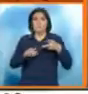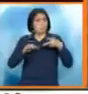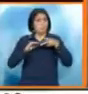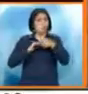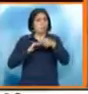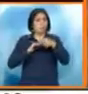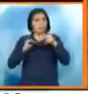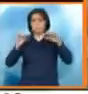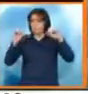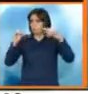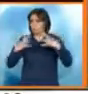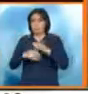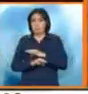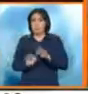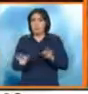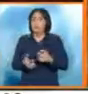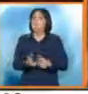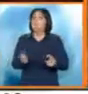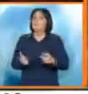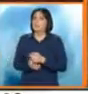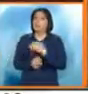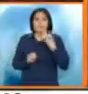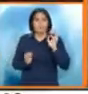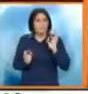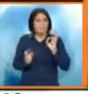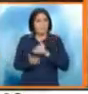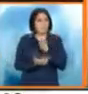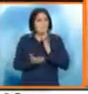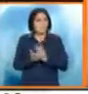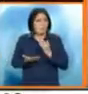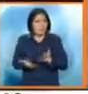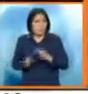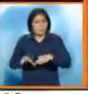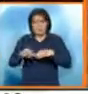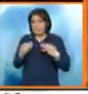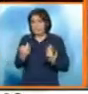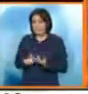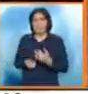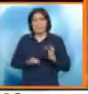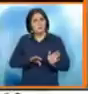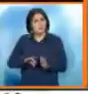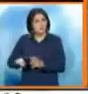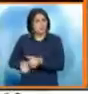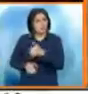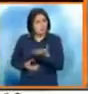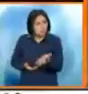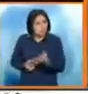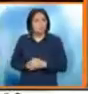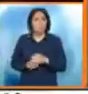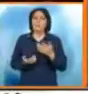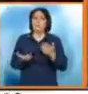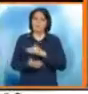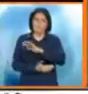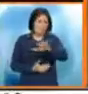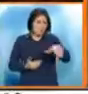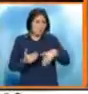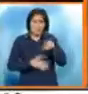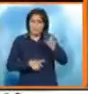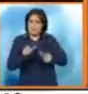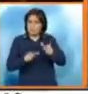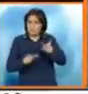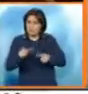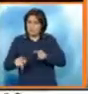el fluido eléctrico. Pero el drama de las familias es otro, Maritere. Todas estas personas